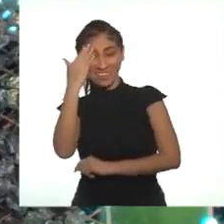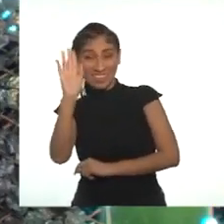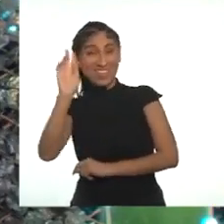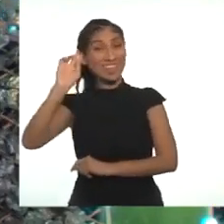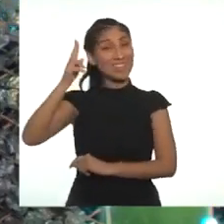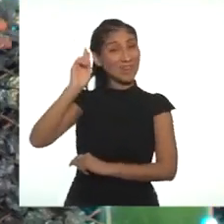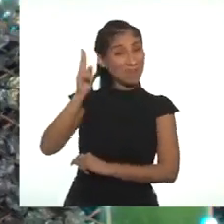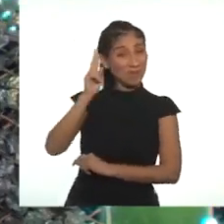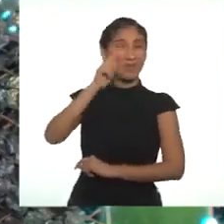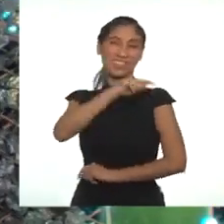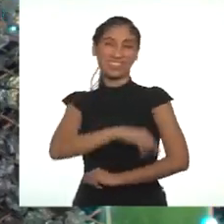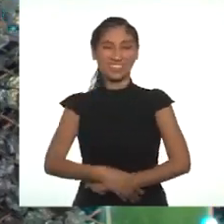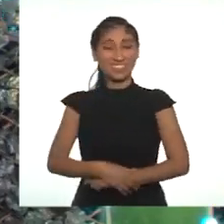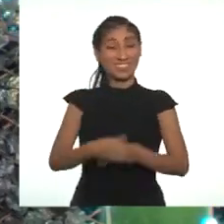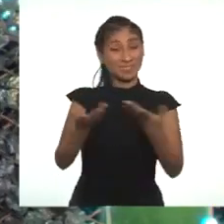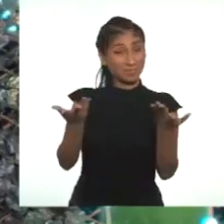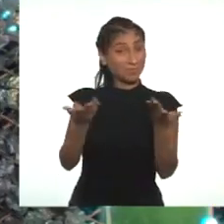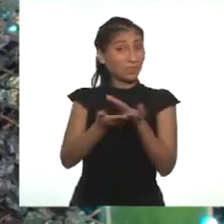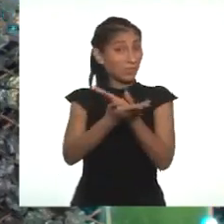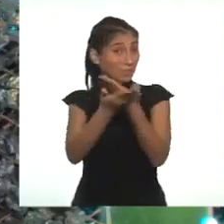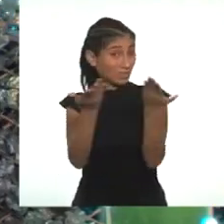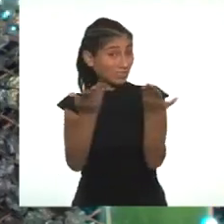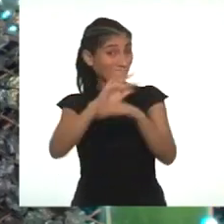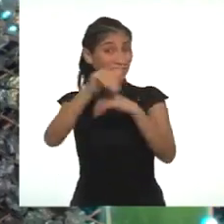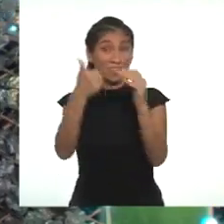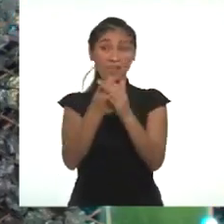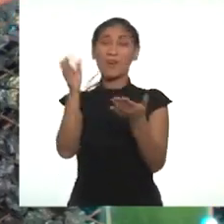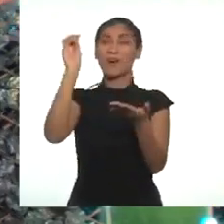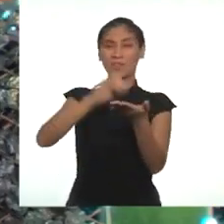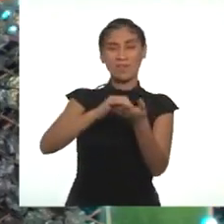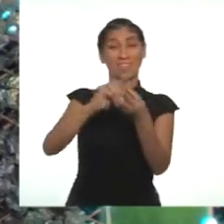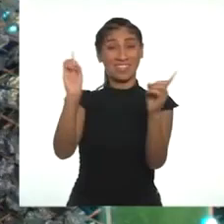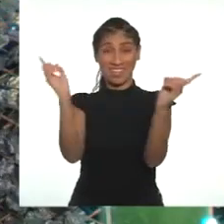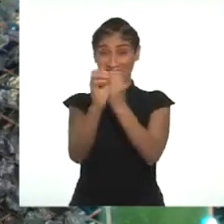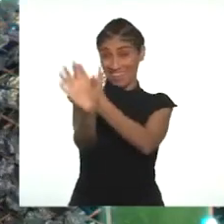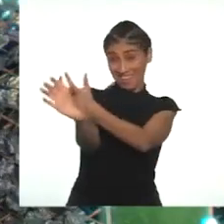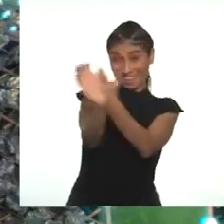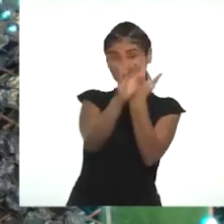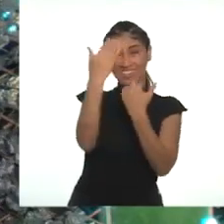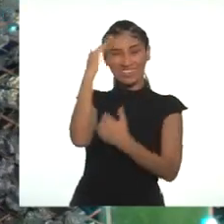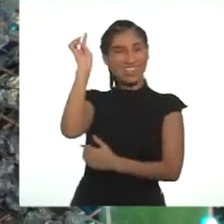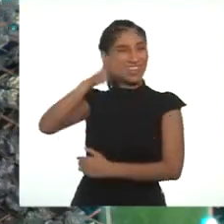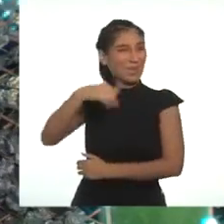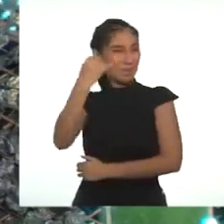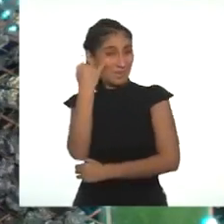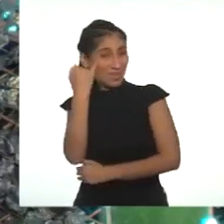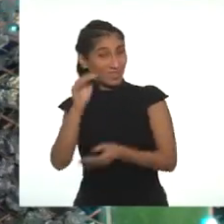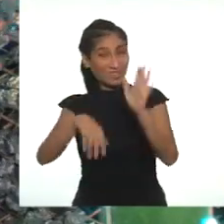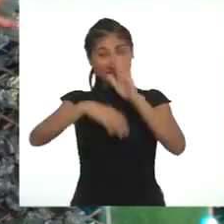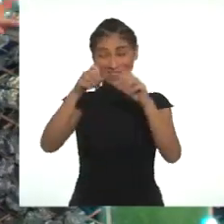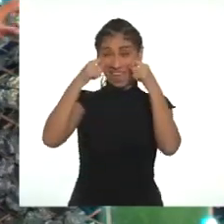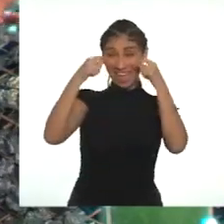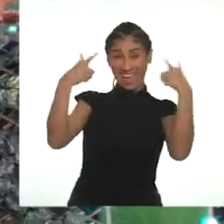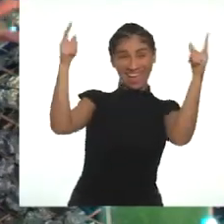celebración del Día de las Maestras y los Maestros, por lo que nos volveremos a encontrar el día miércoles, con más